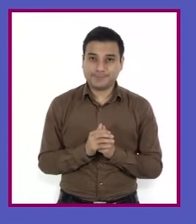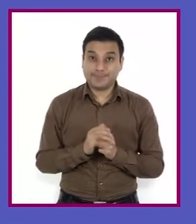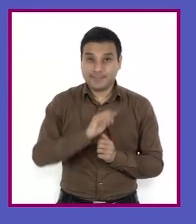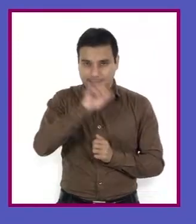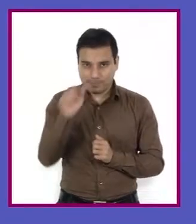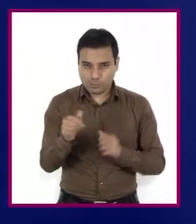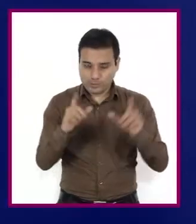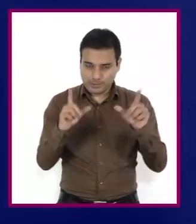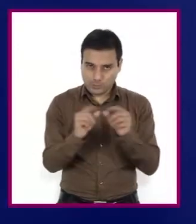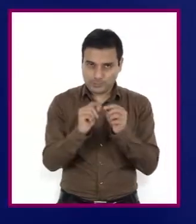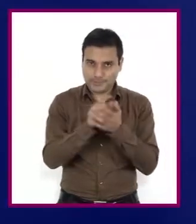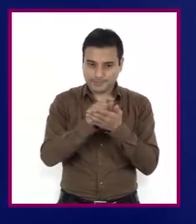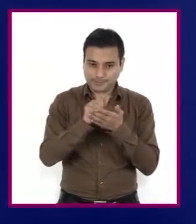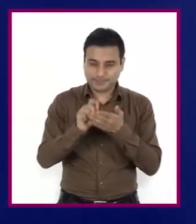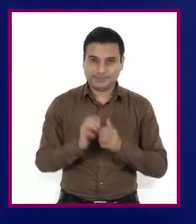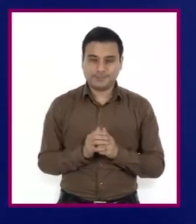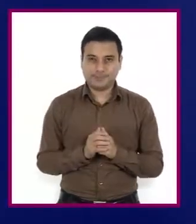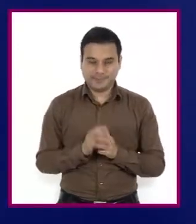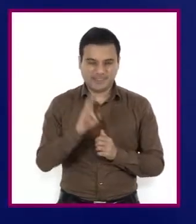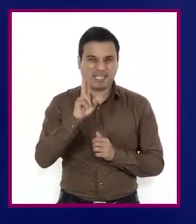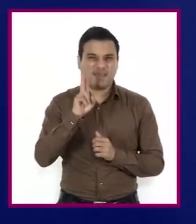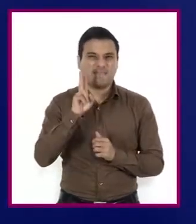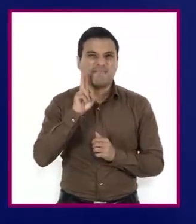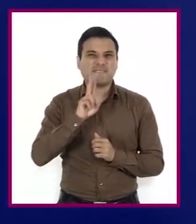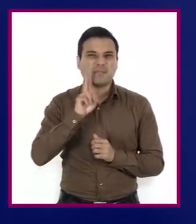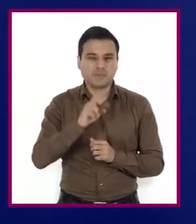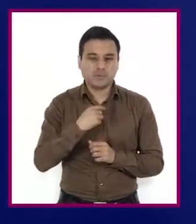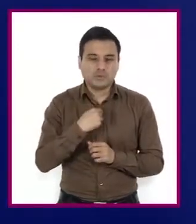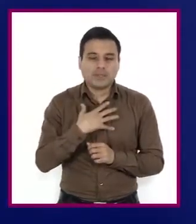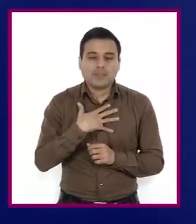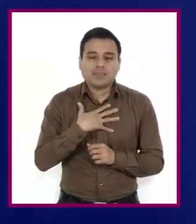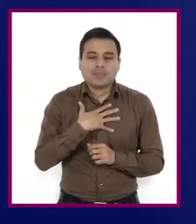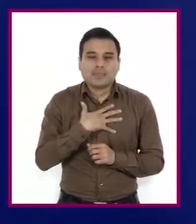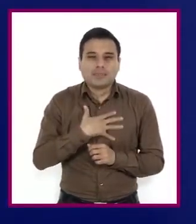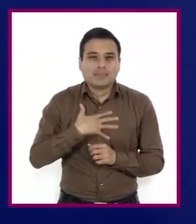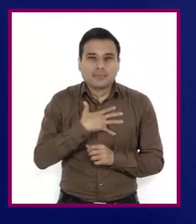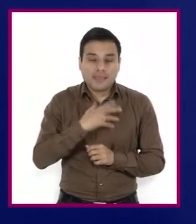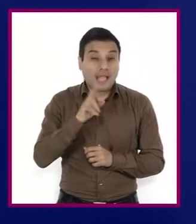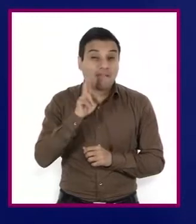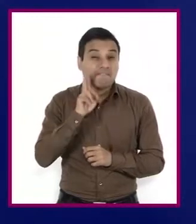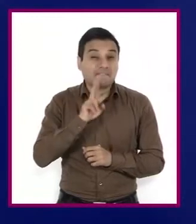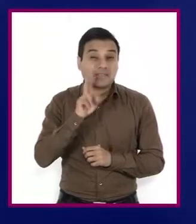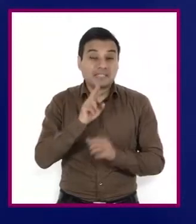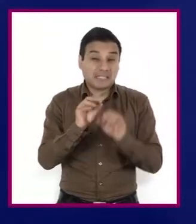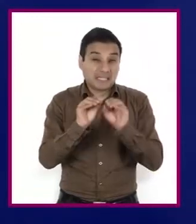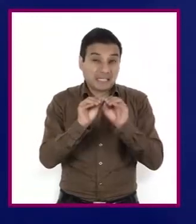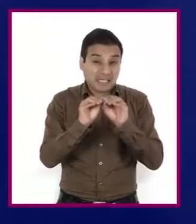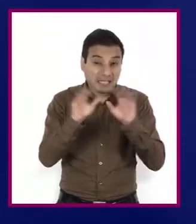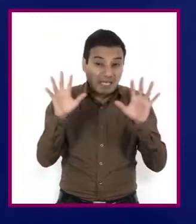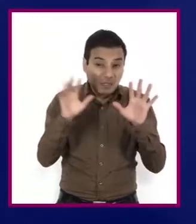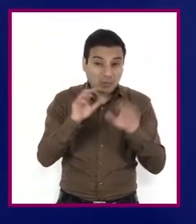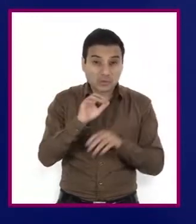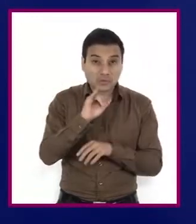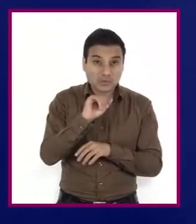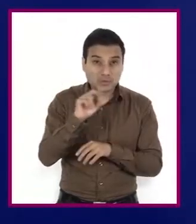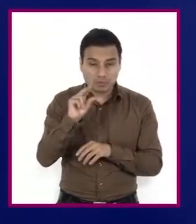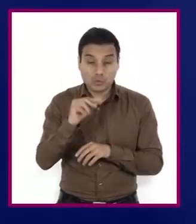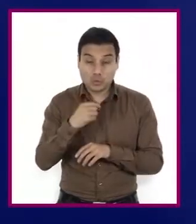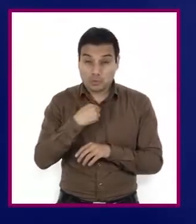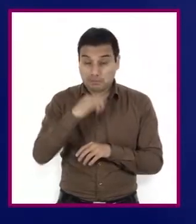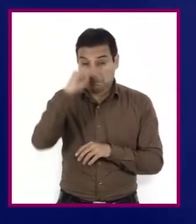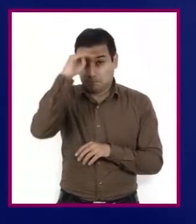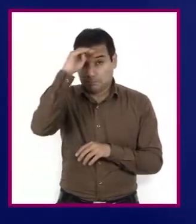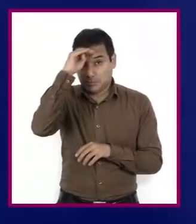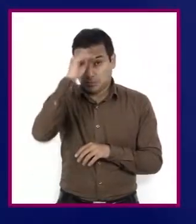un resumen. Déjeme intentarlo, para ver si tengo claras las indicaciones. Se me ocurre que